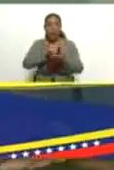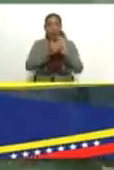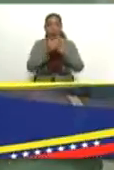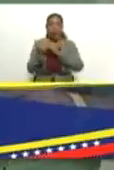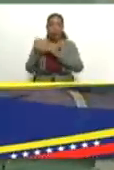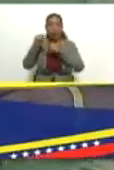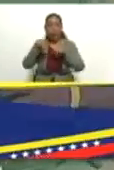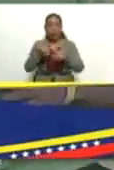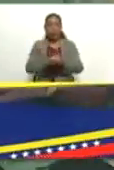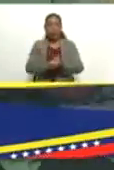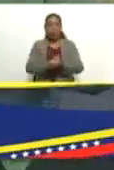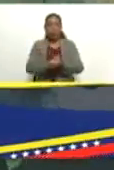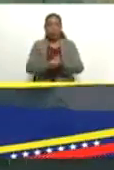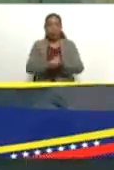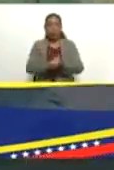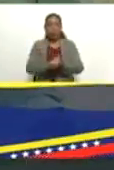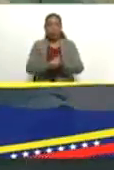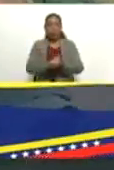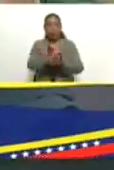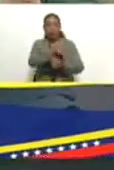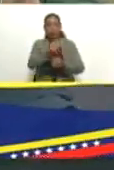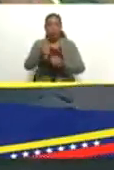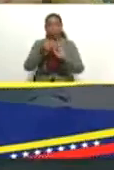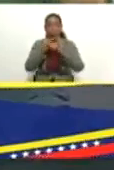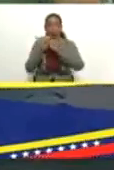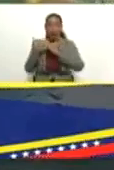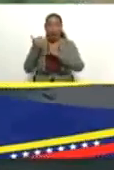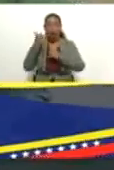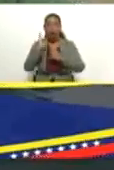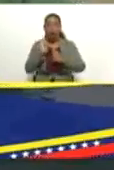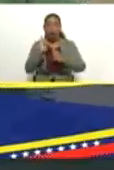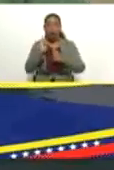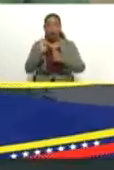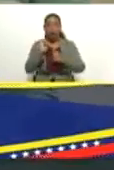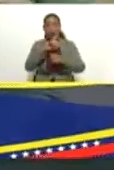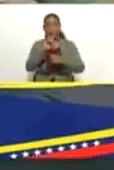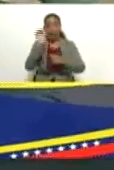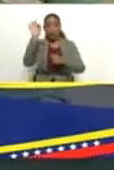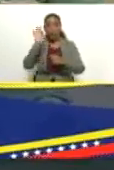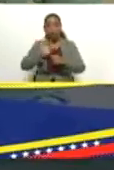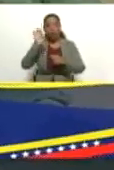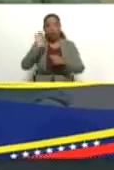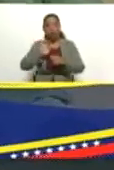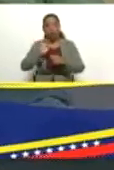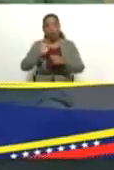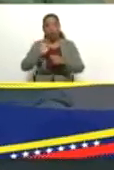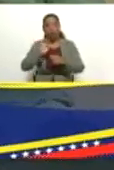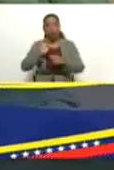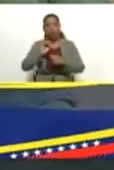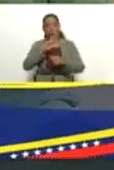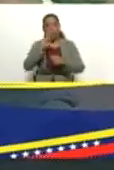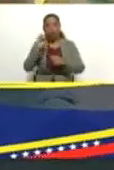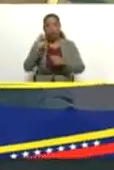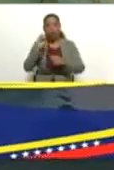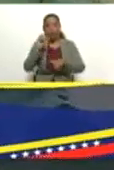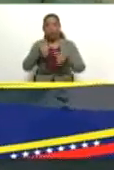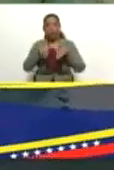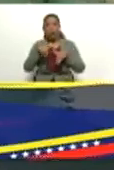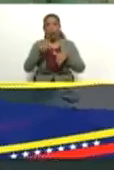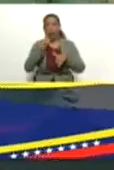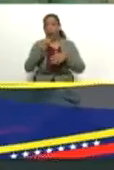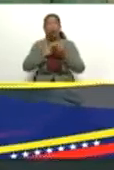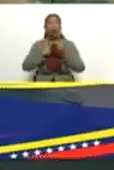electorales. Es decir, que cada comunidad estamos duplicando un 100% nuestros centros electorales. No vamos a tener